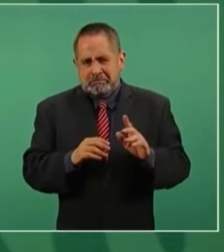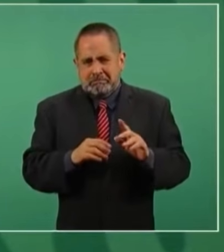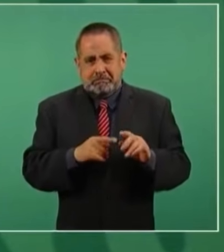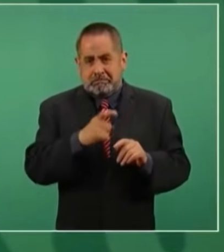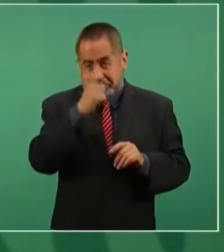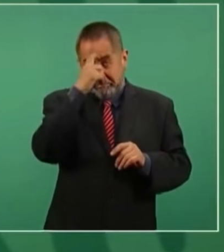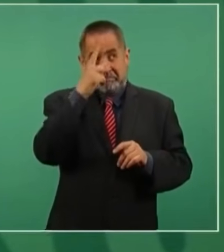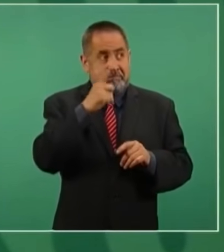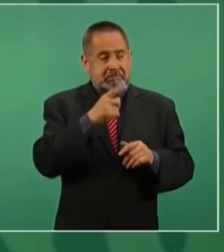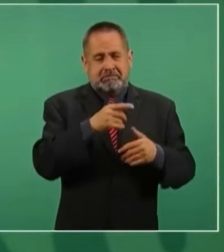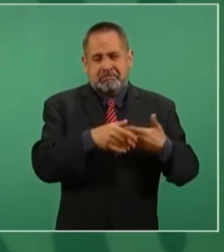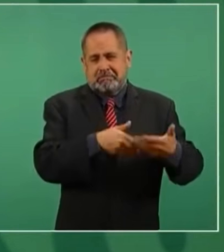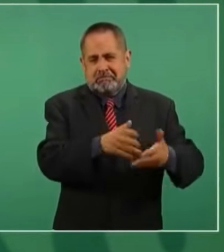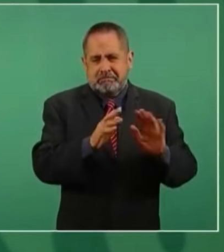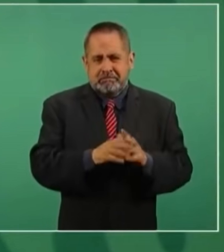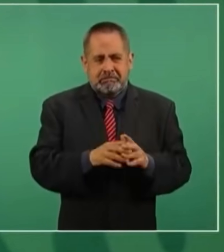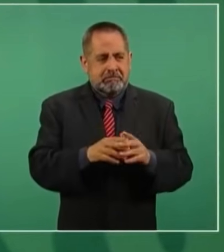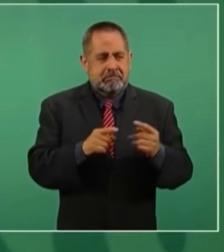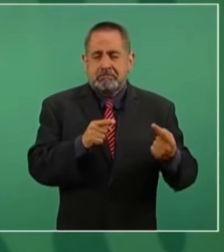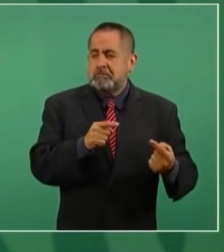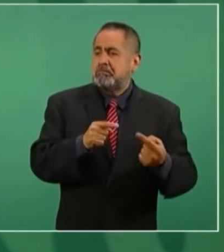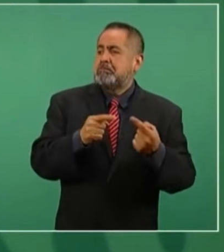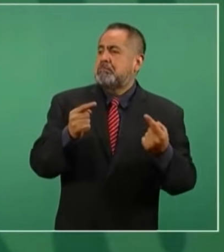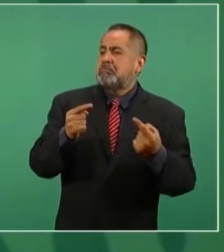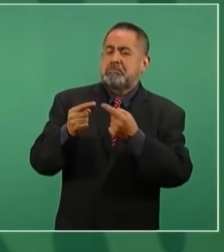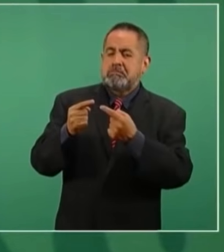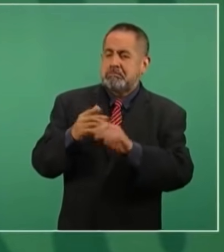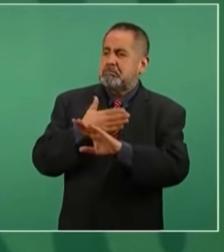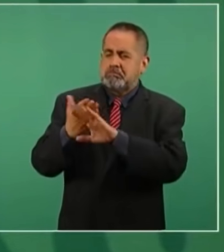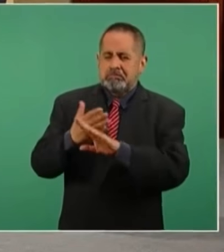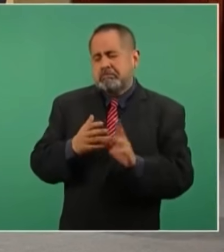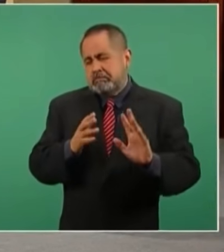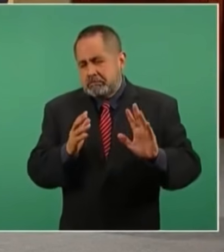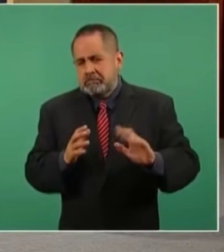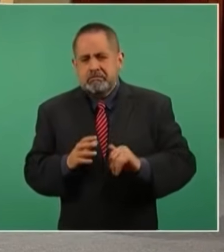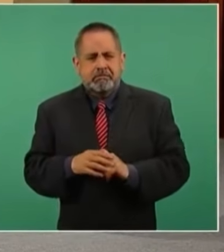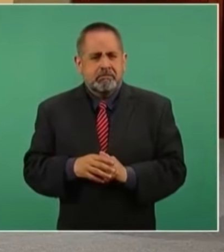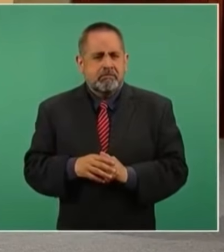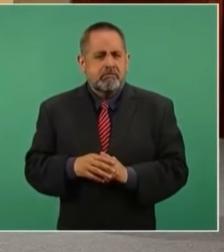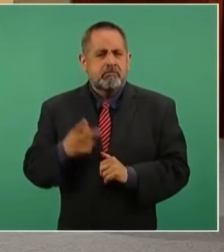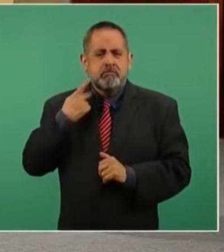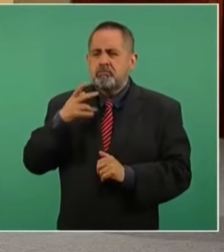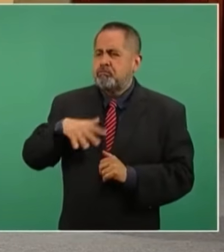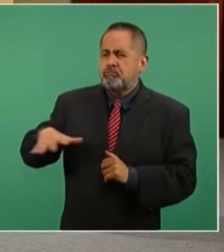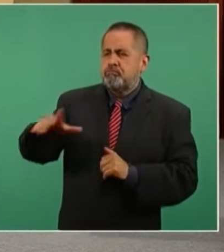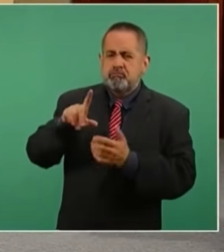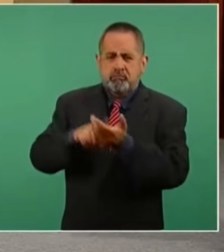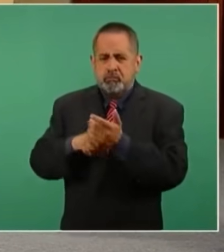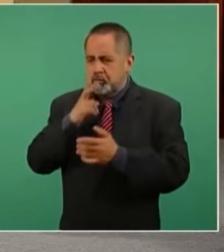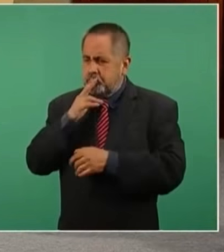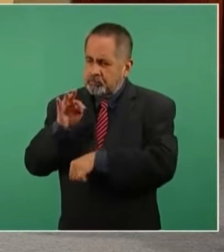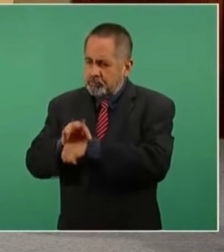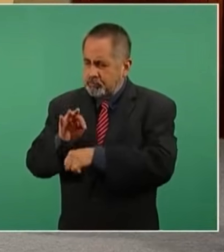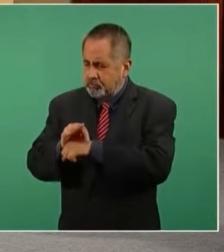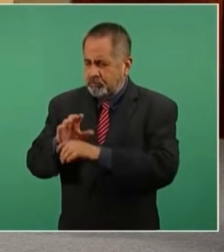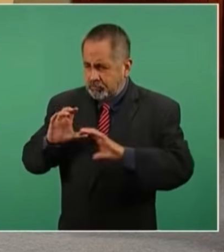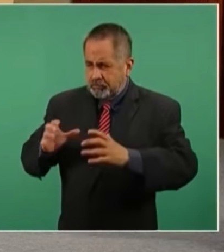surgió para oponerse a la política popular y patriótica de General